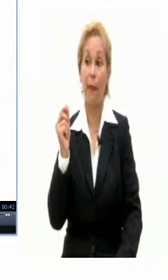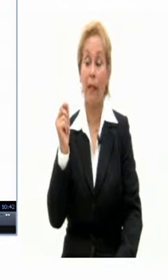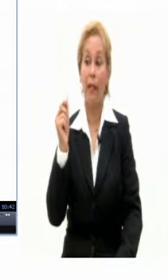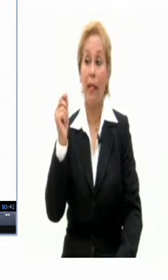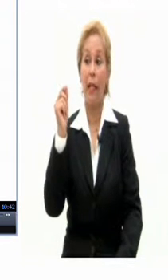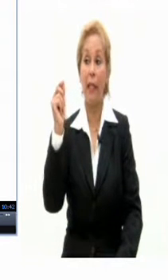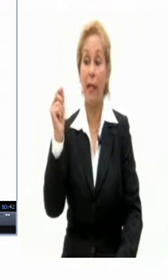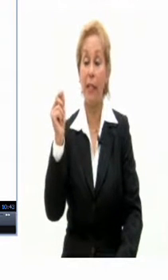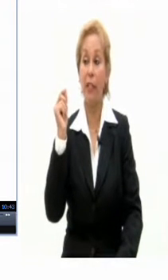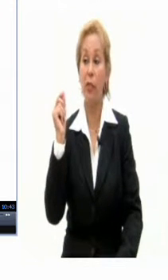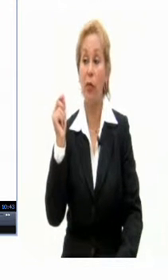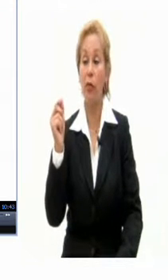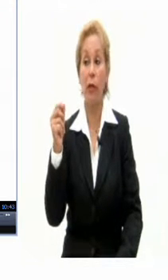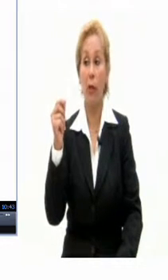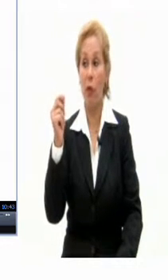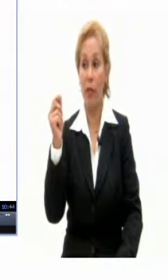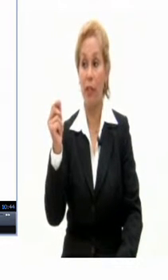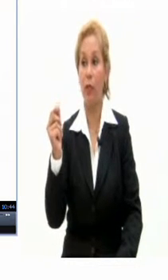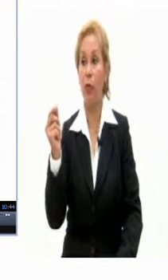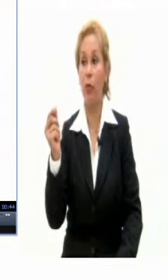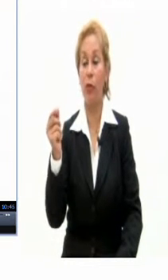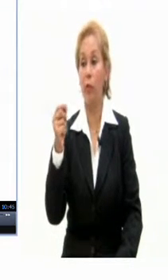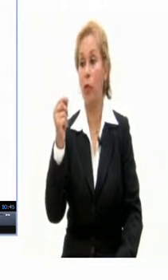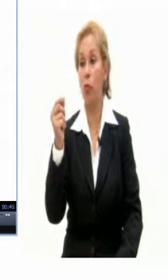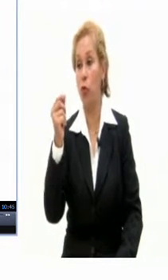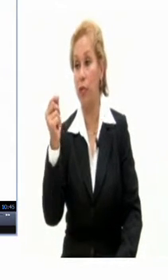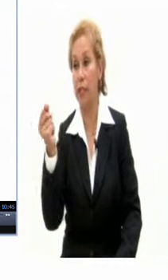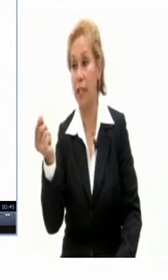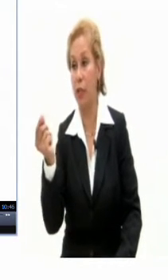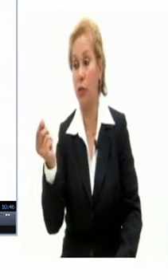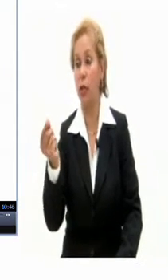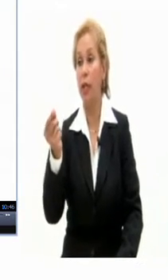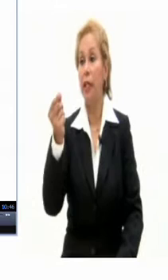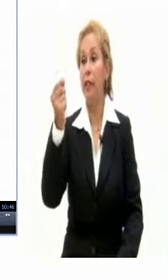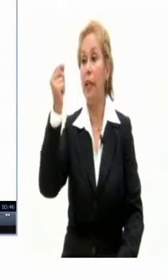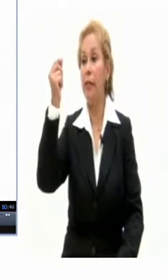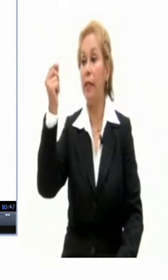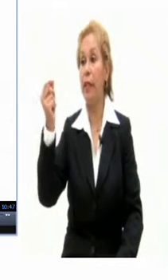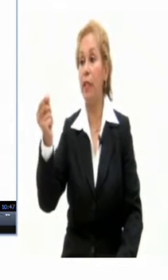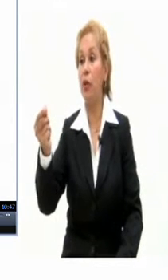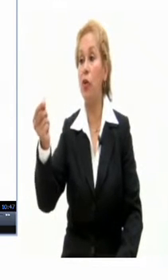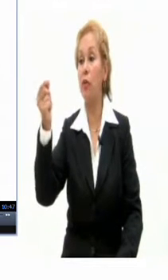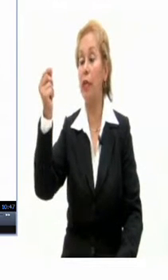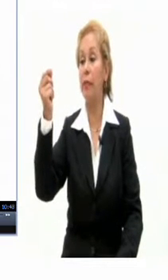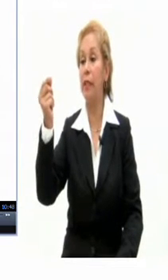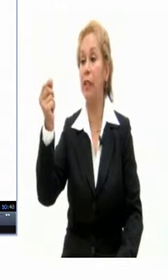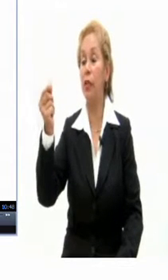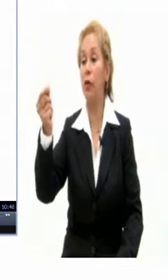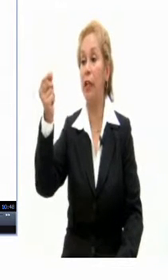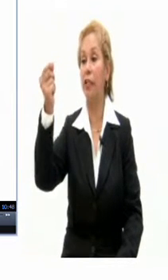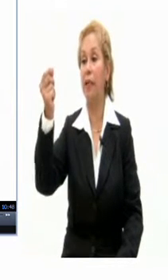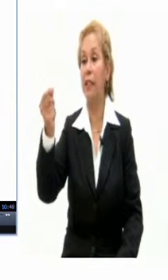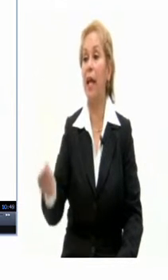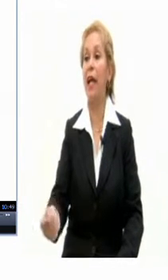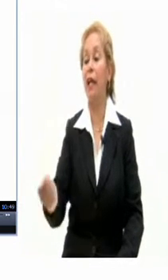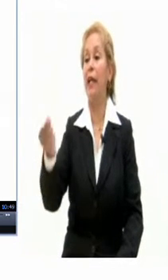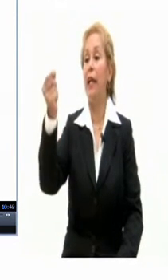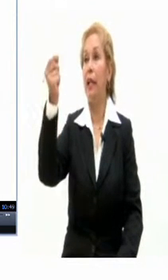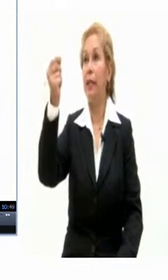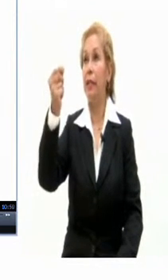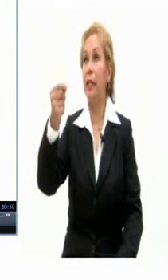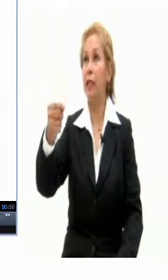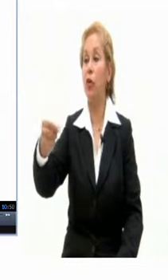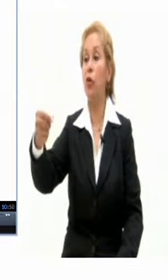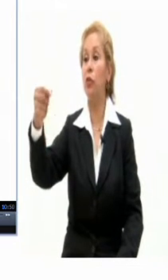tesis. La delimitación, lo mismo, ¿no? Es algo muy sencillo. Delimitación de la investigación